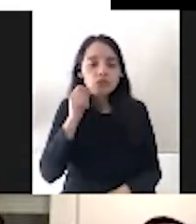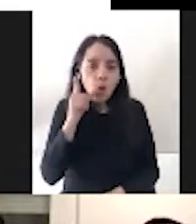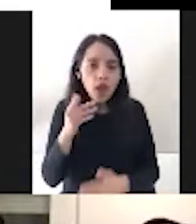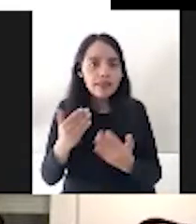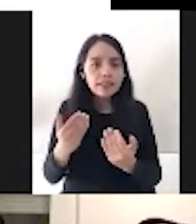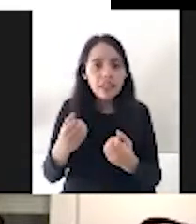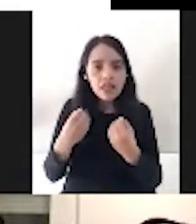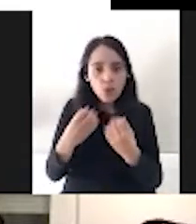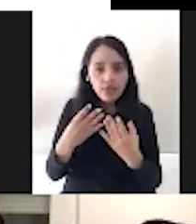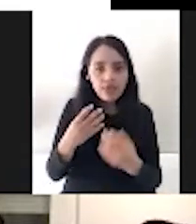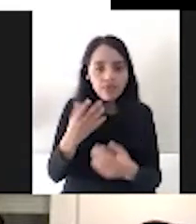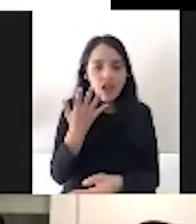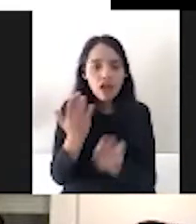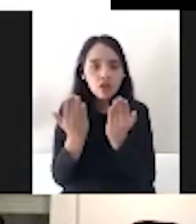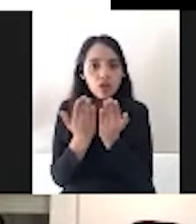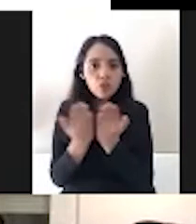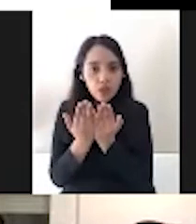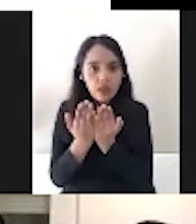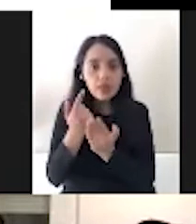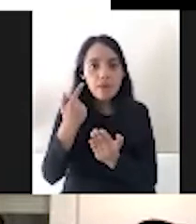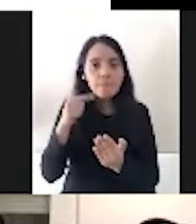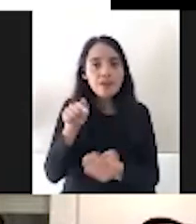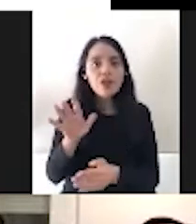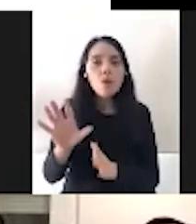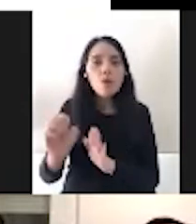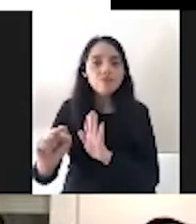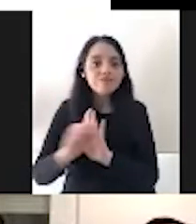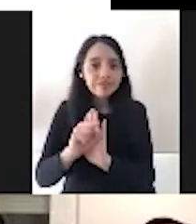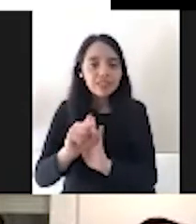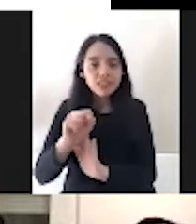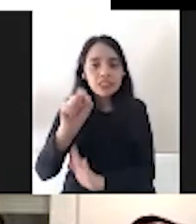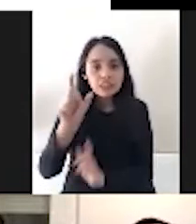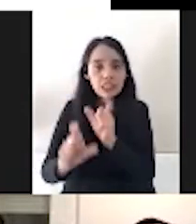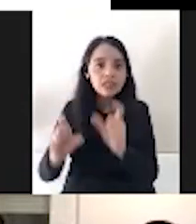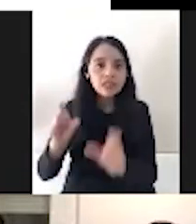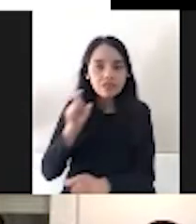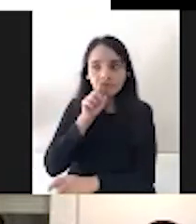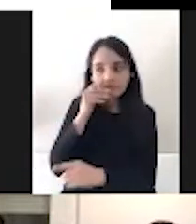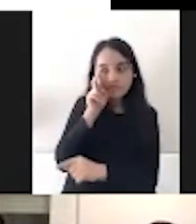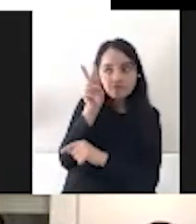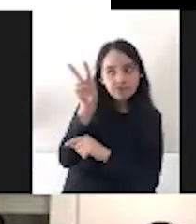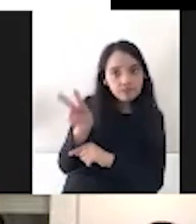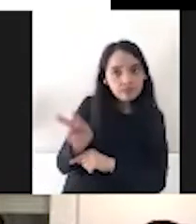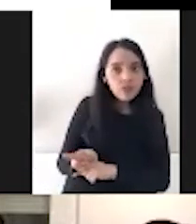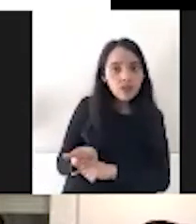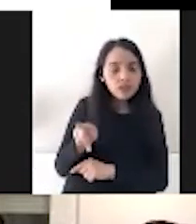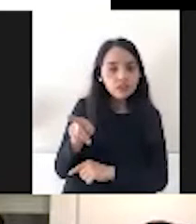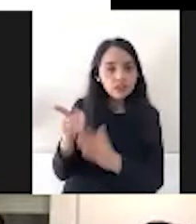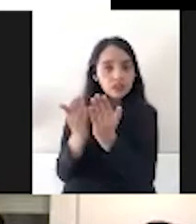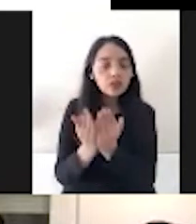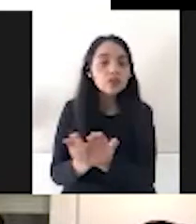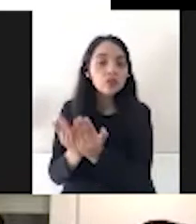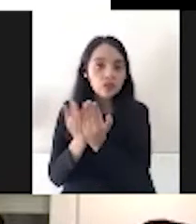tenía un estudiante, finalmente se utilizó como una etiqueta, como una estigmatización a estos estudiantes que